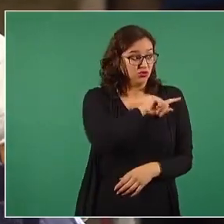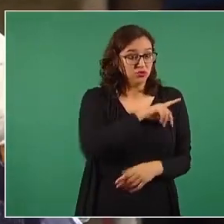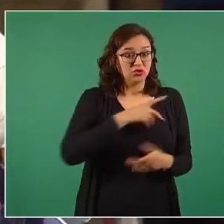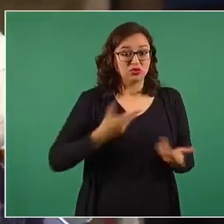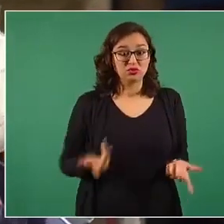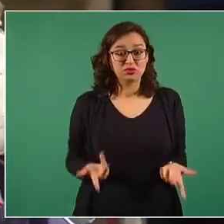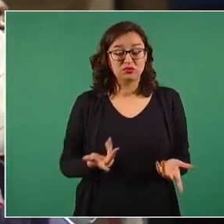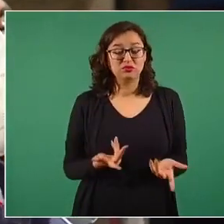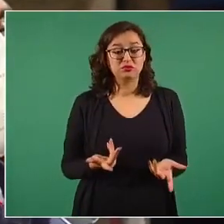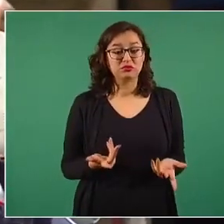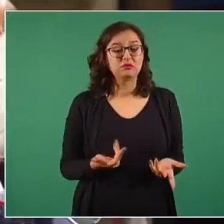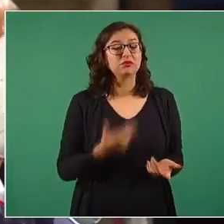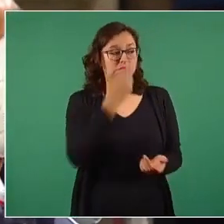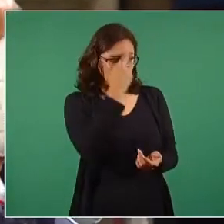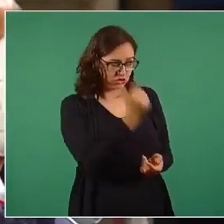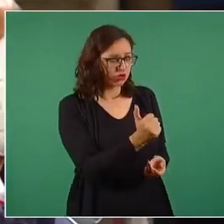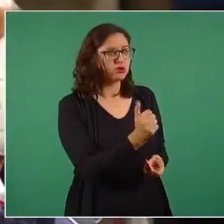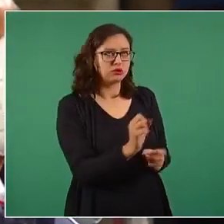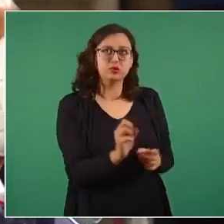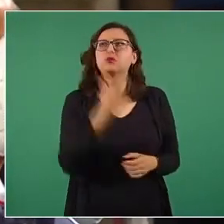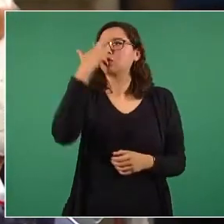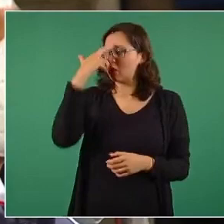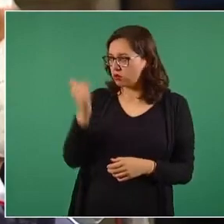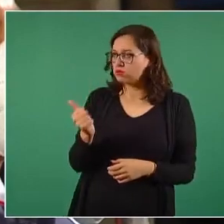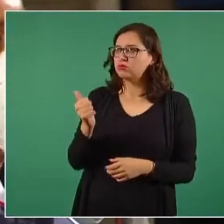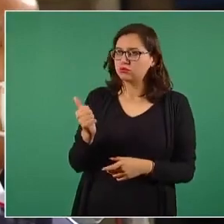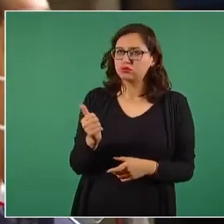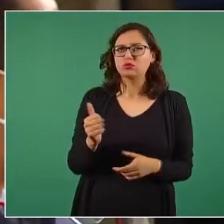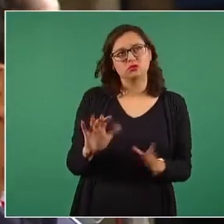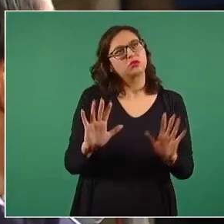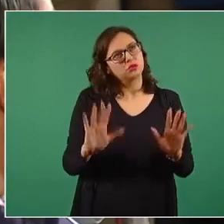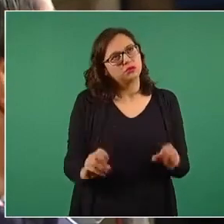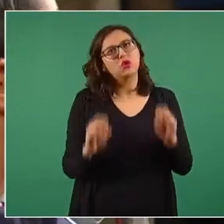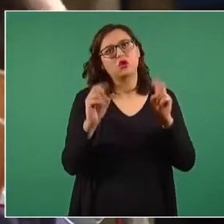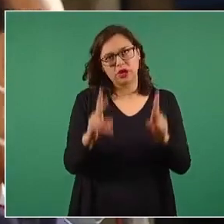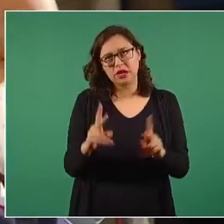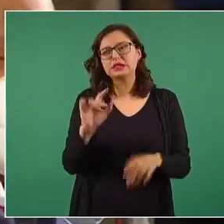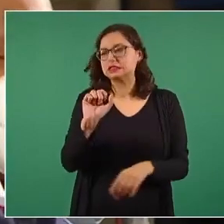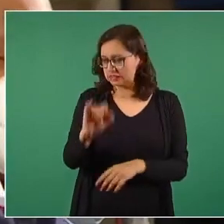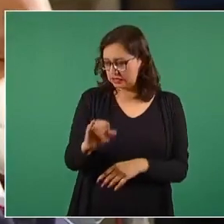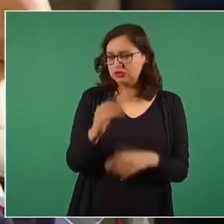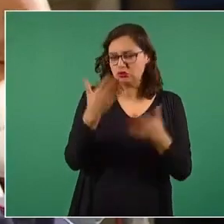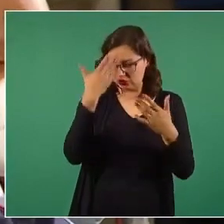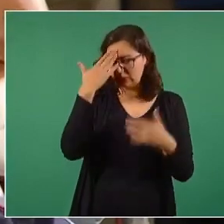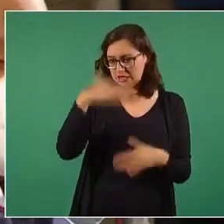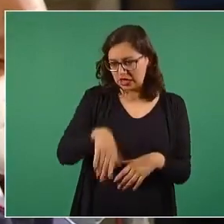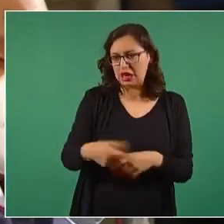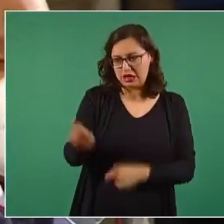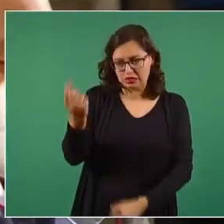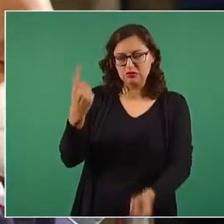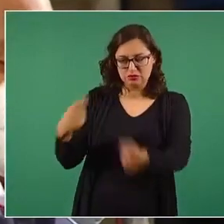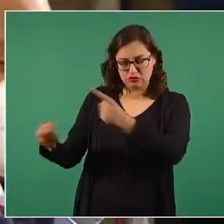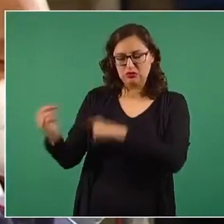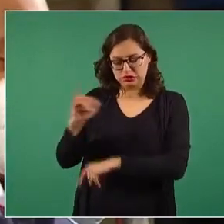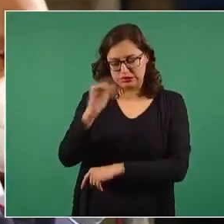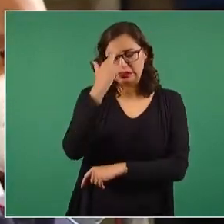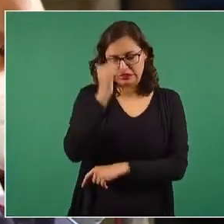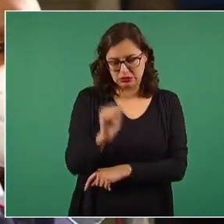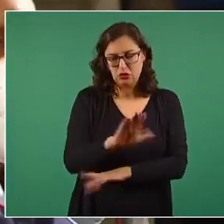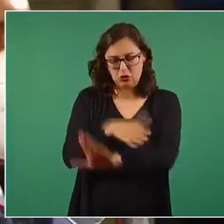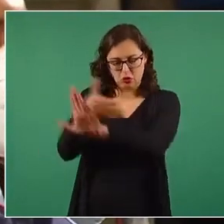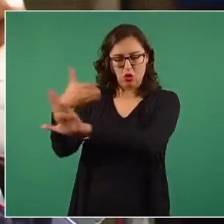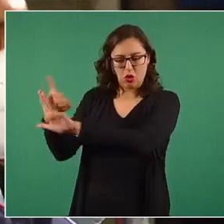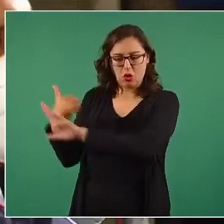Con razón. Sí. Bueno, con razón, y sí es con razón en algunos casos, lo sé yo. Llega hasta abajo y